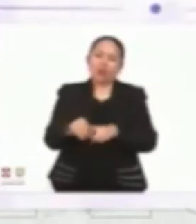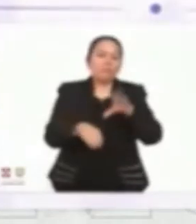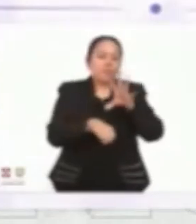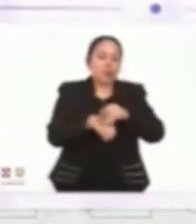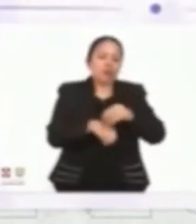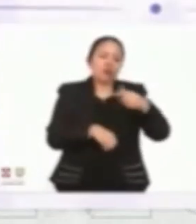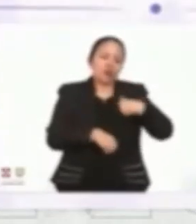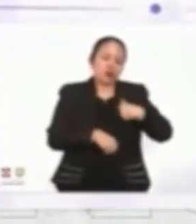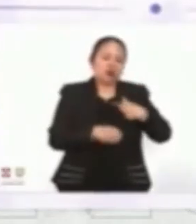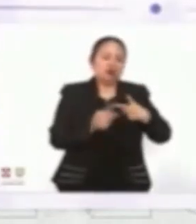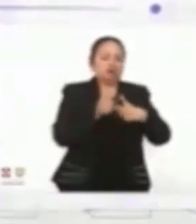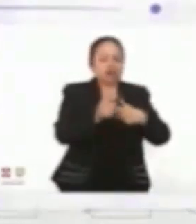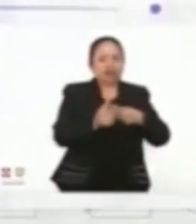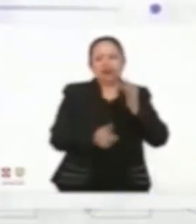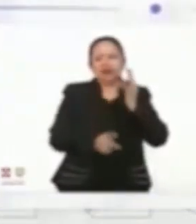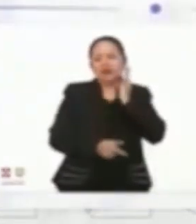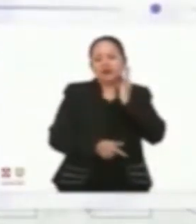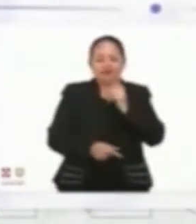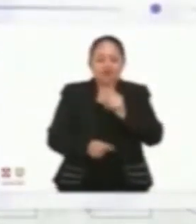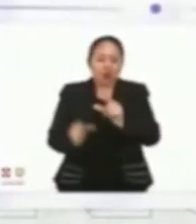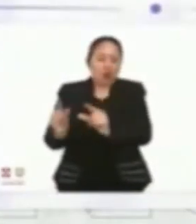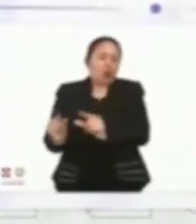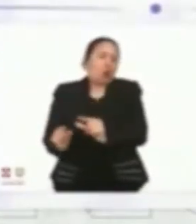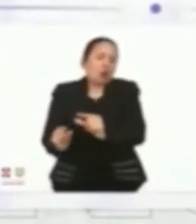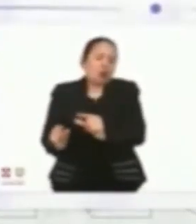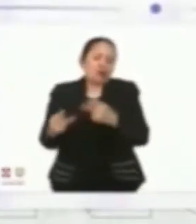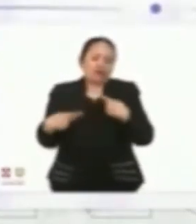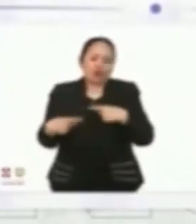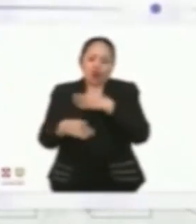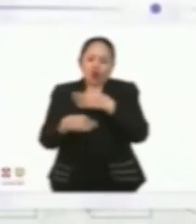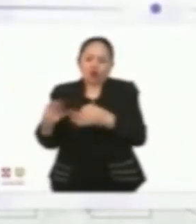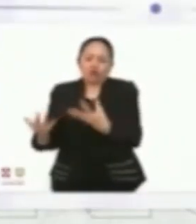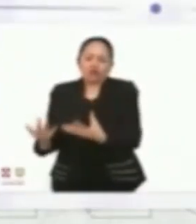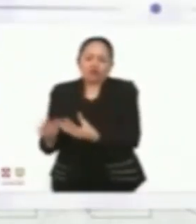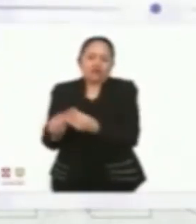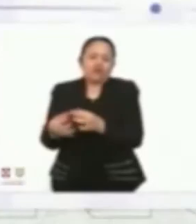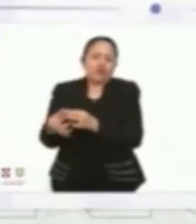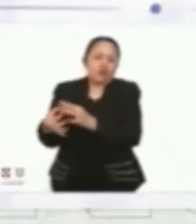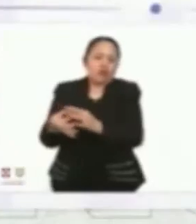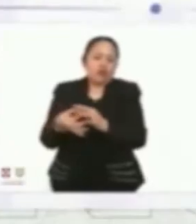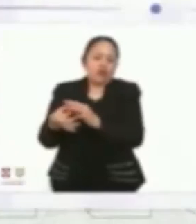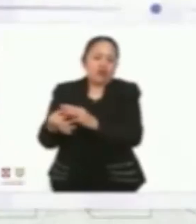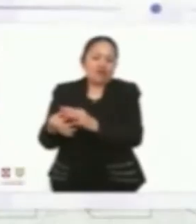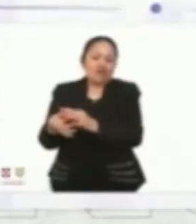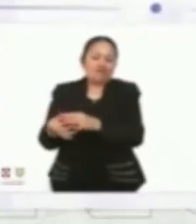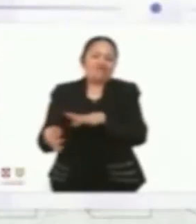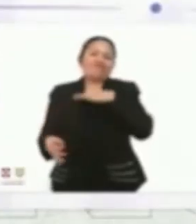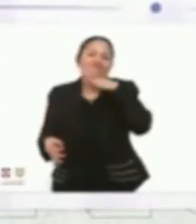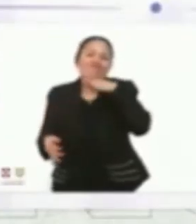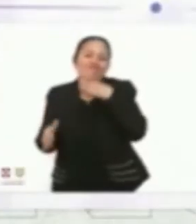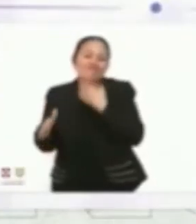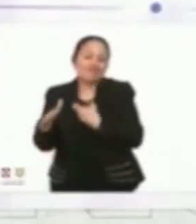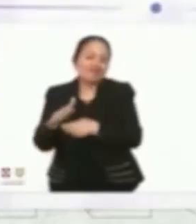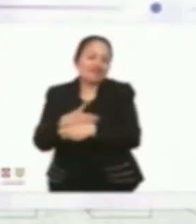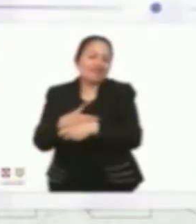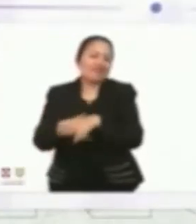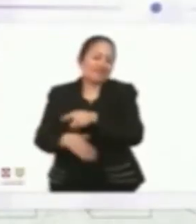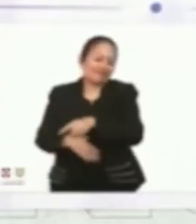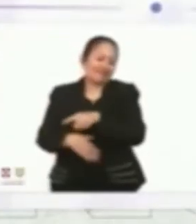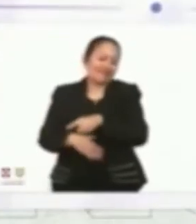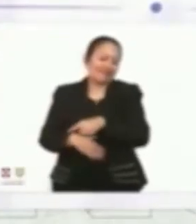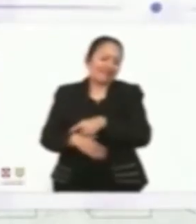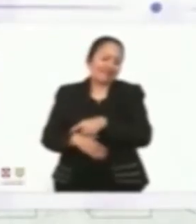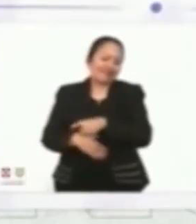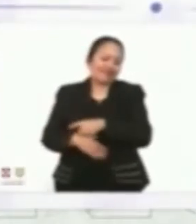Fiscalía. Esta minoría se unió en torno a complicidades, no de causas,